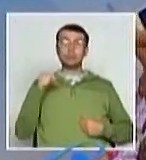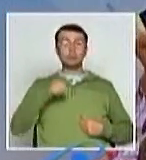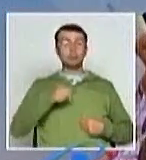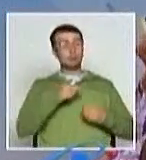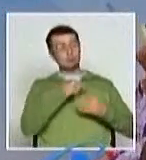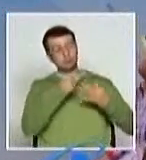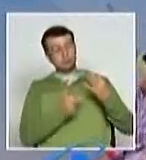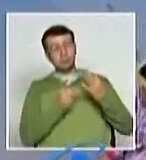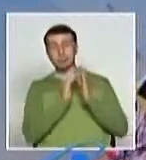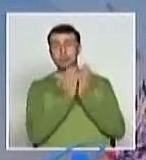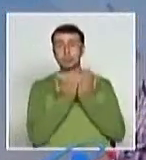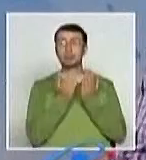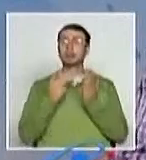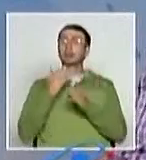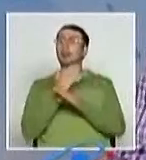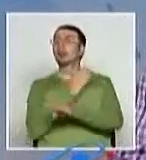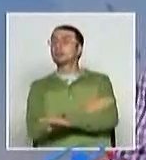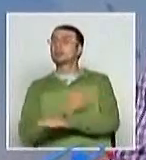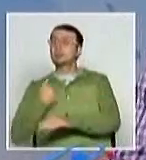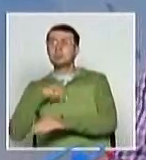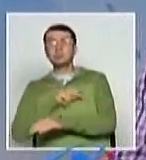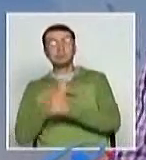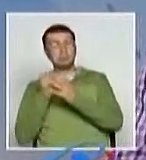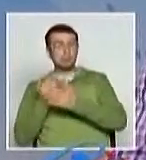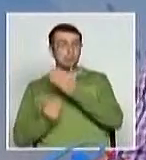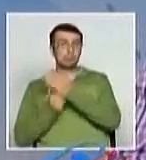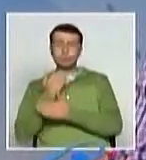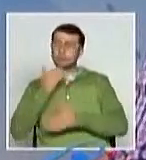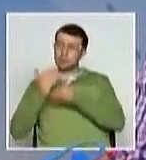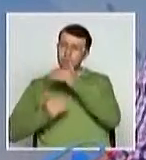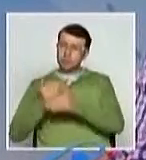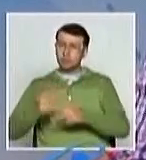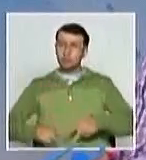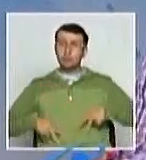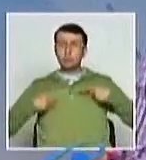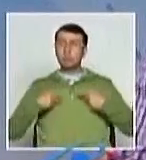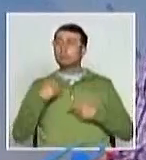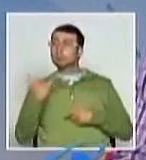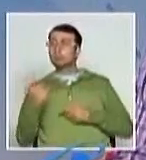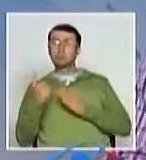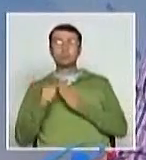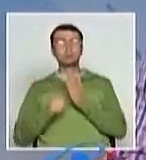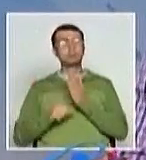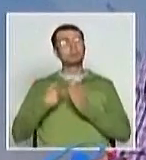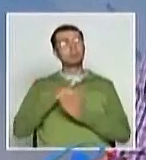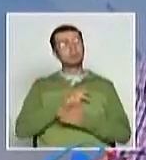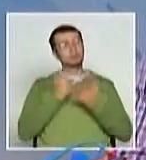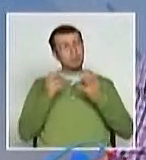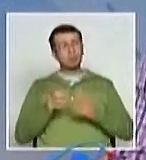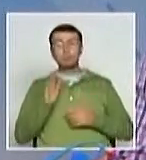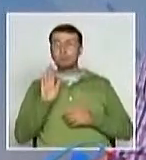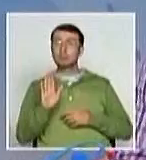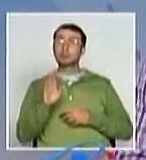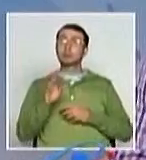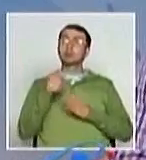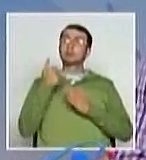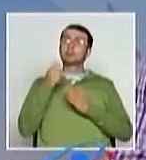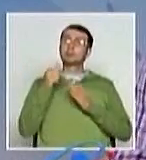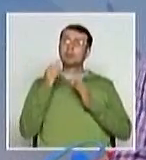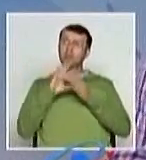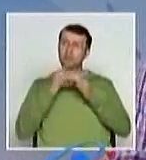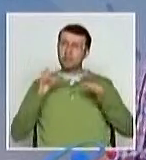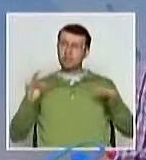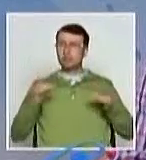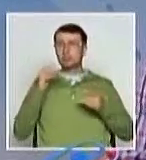libros iniciar un proceso de vida En estos programas y queremos dejarlo con esta píldora de optimismo para que ustedes